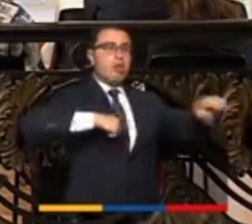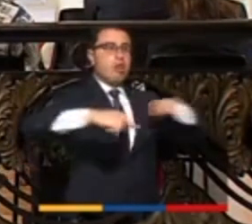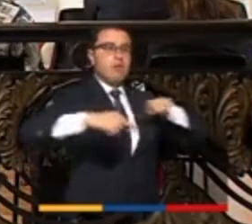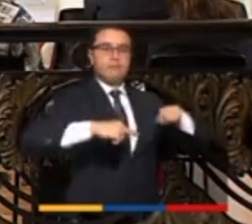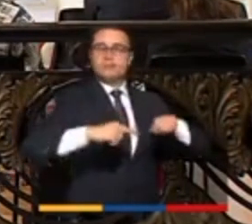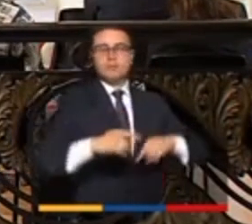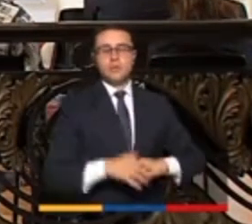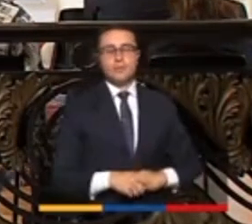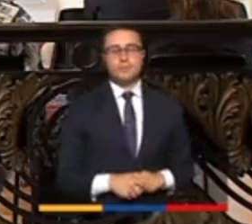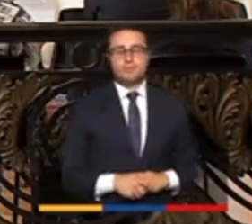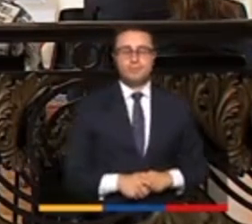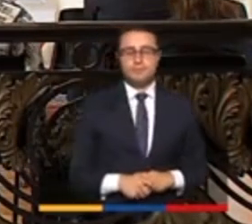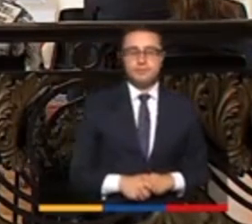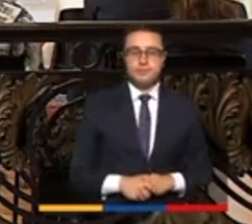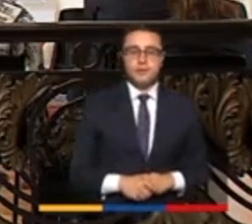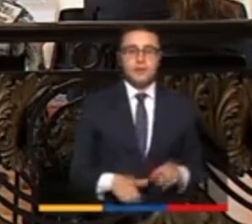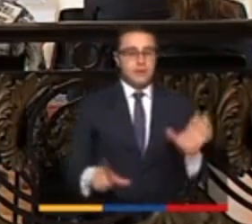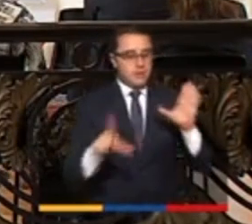La ley